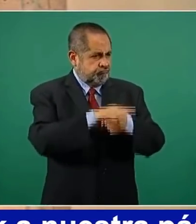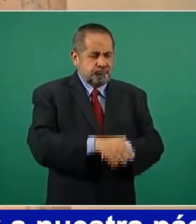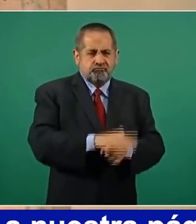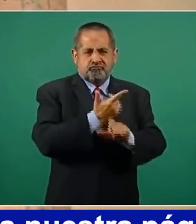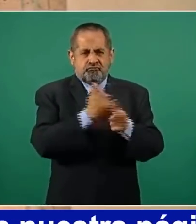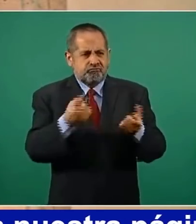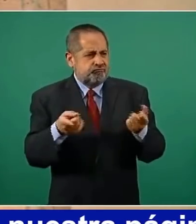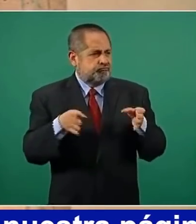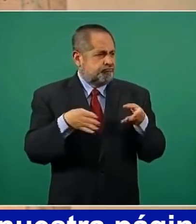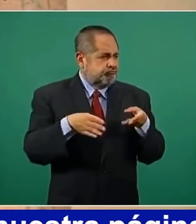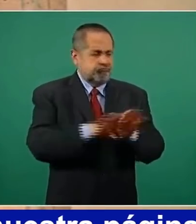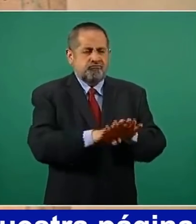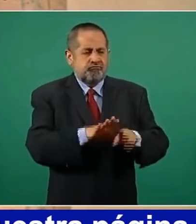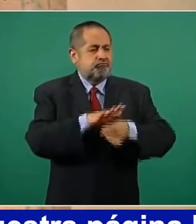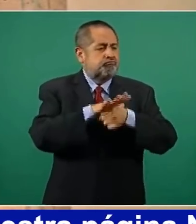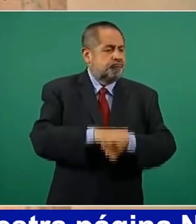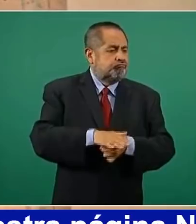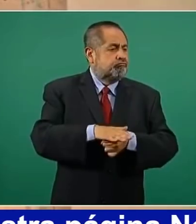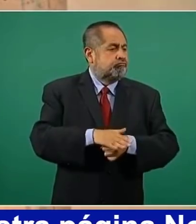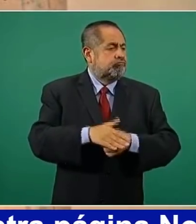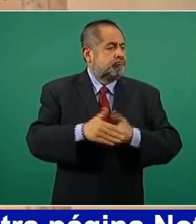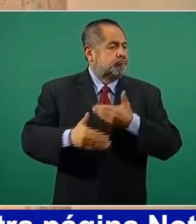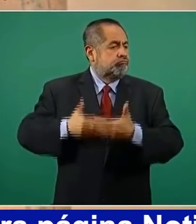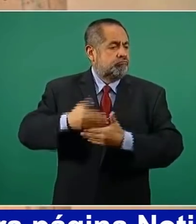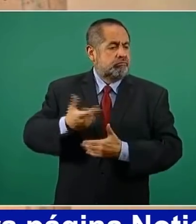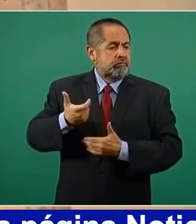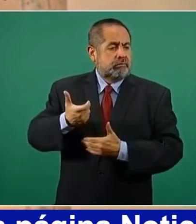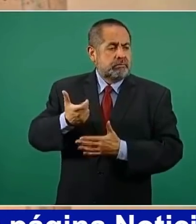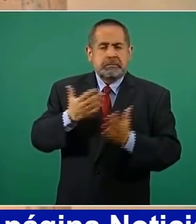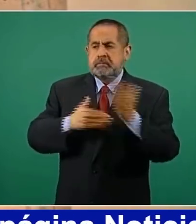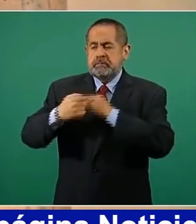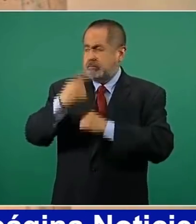ni mediante el puro progreso material.